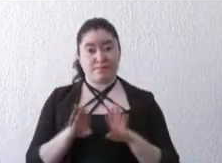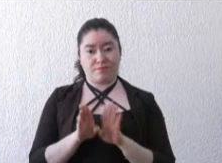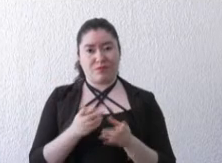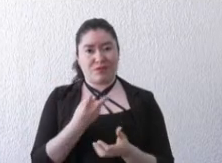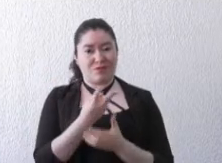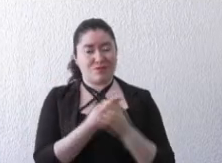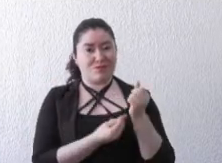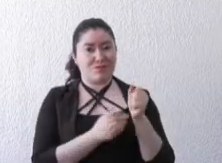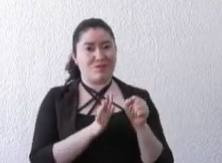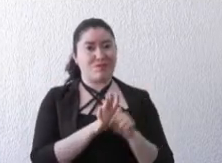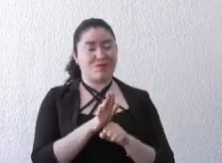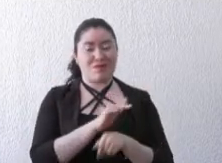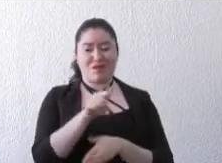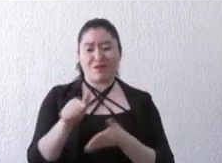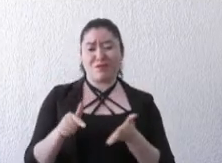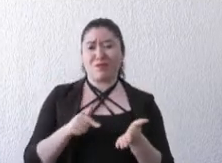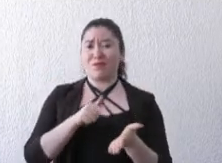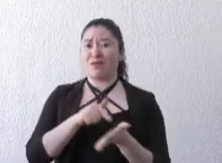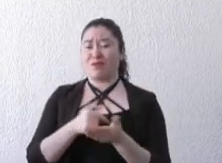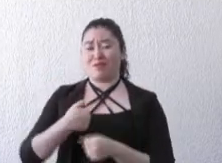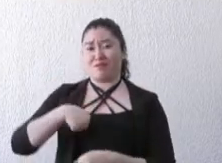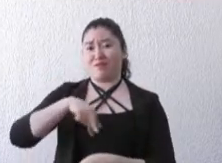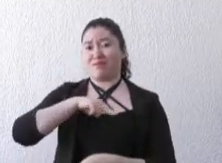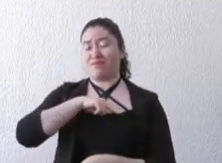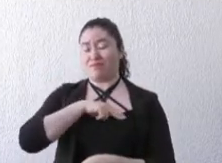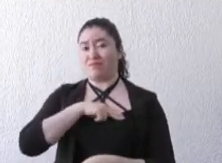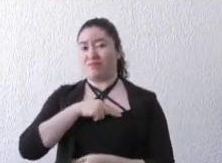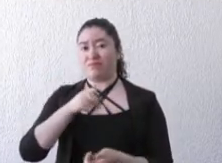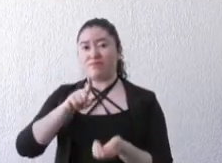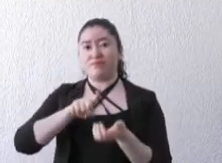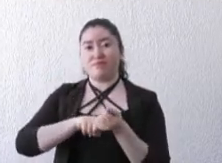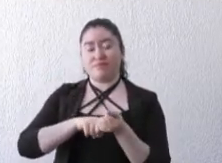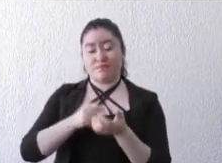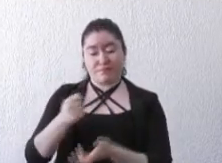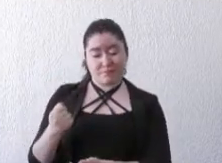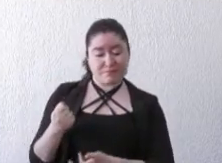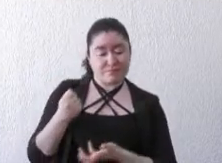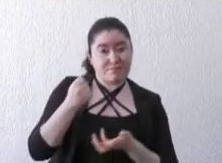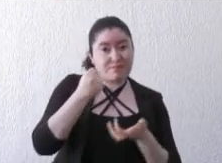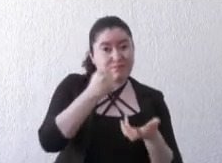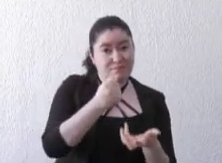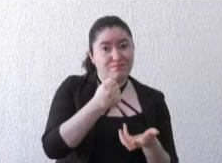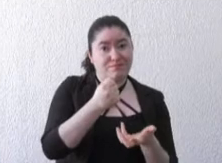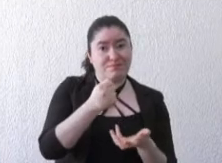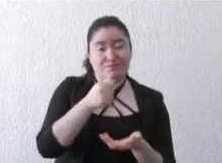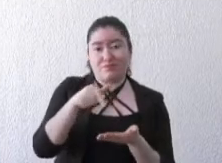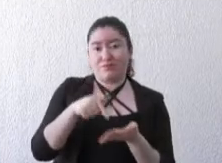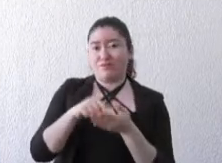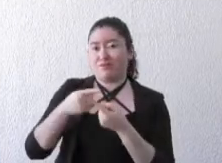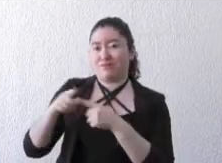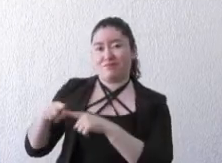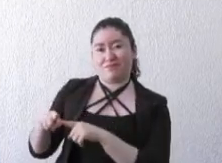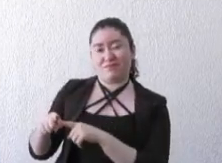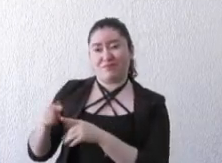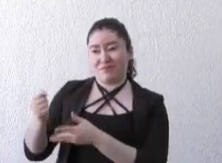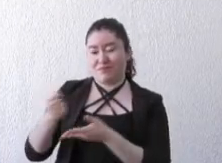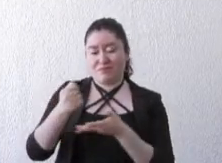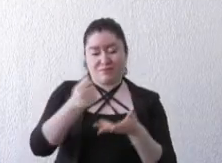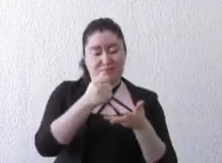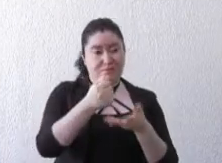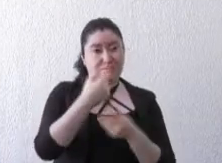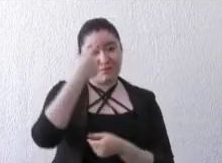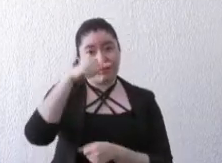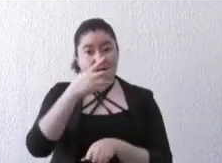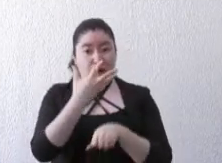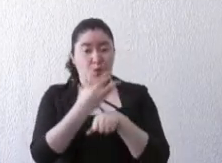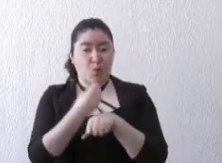tener espacios, donde podamos tener la incorporación de recursos de otras zonas que nos permitan generar un